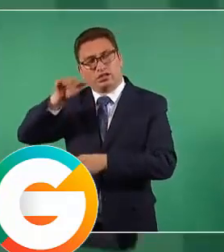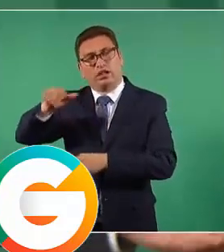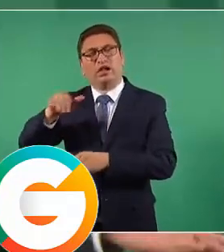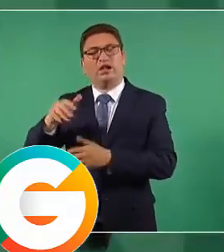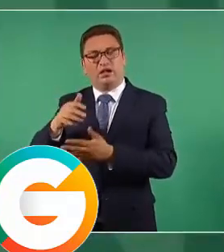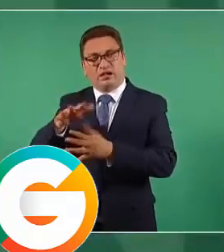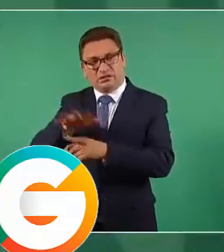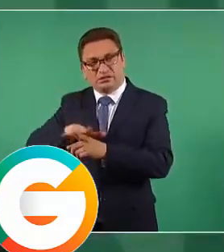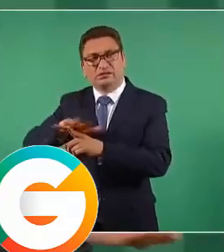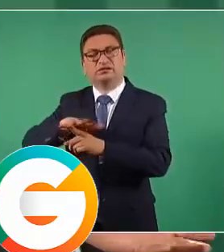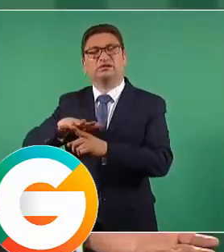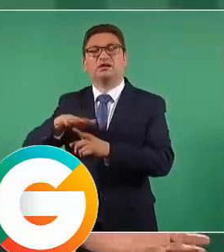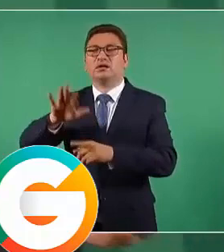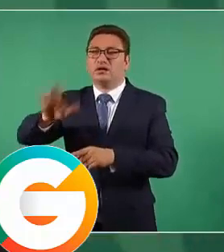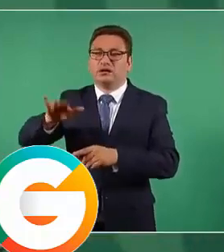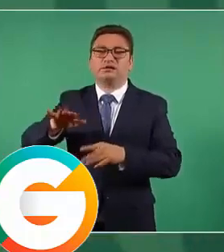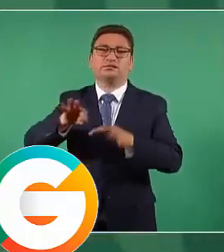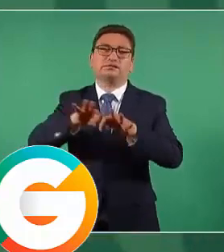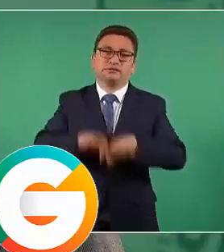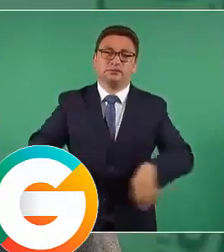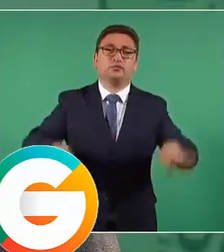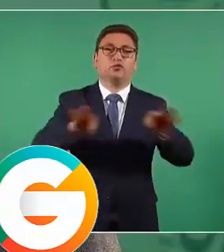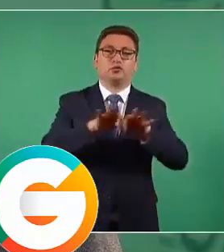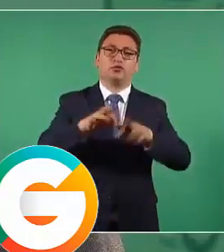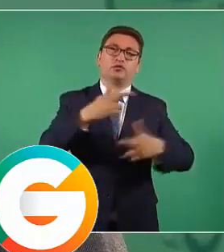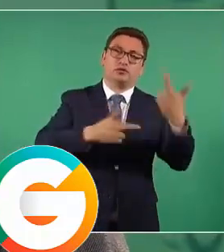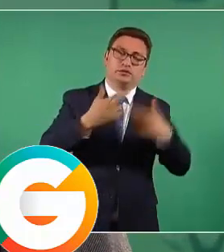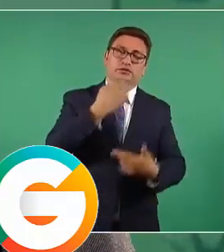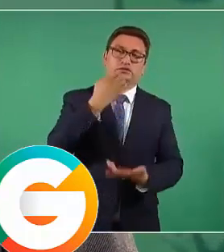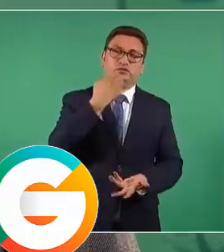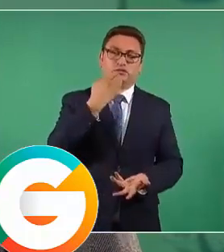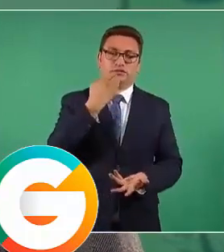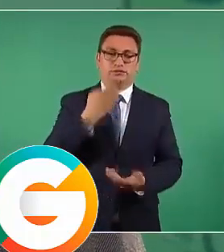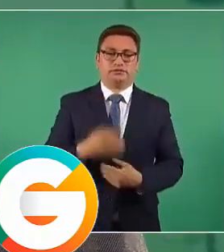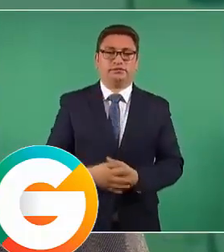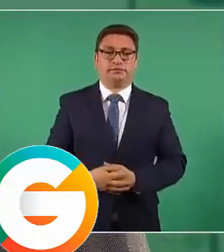es importante que regresen a clases